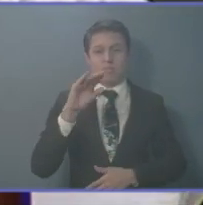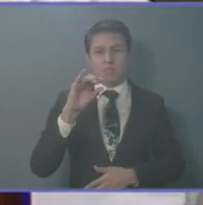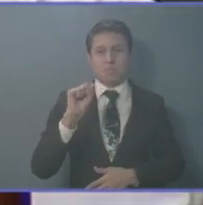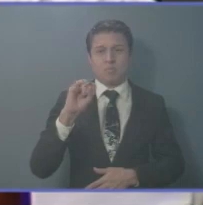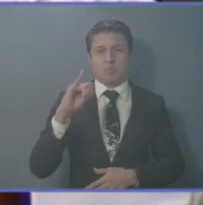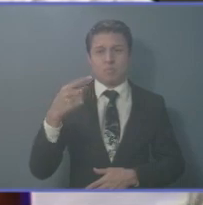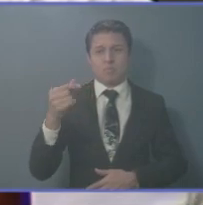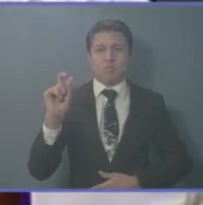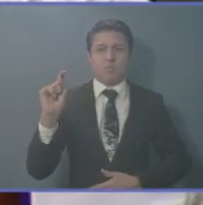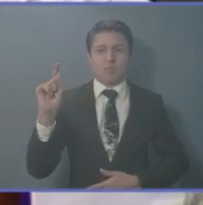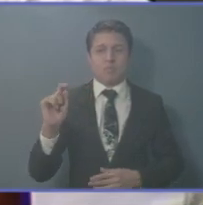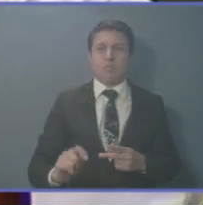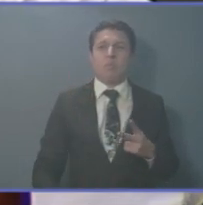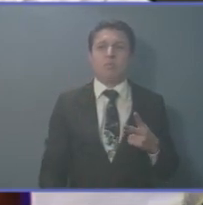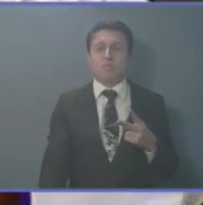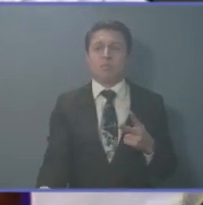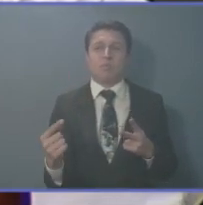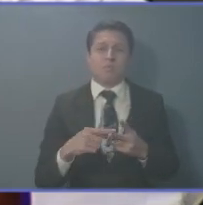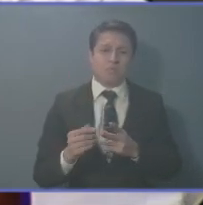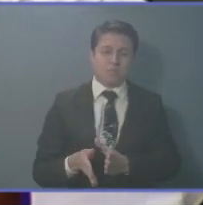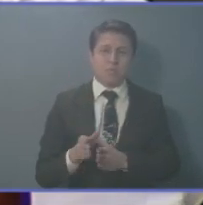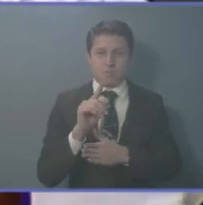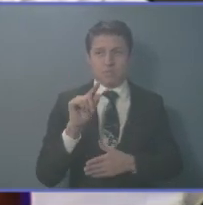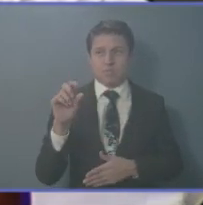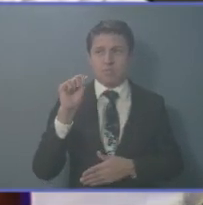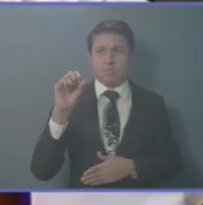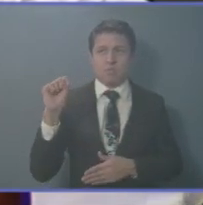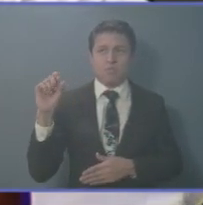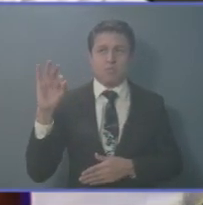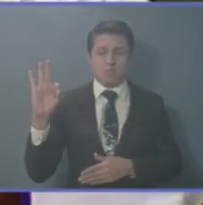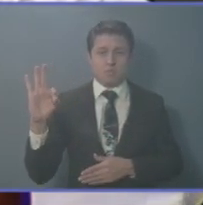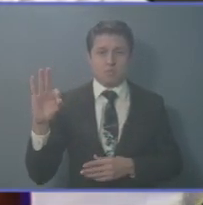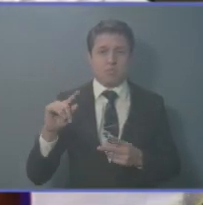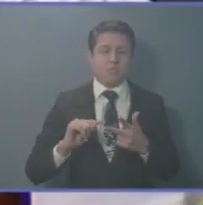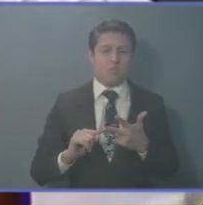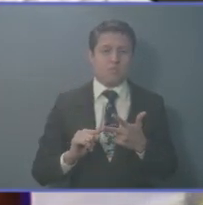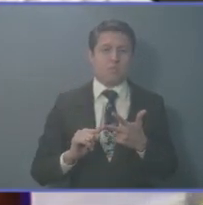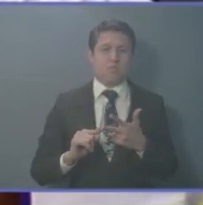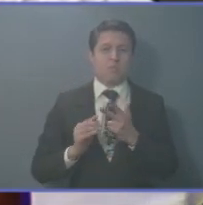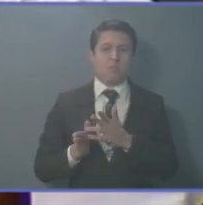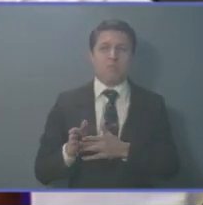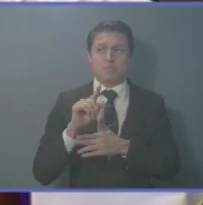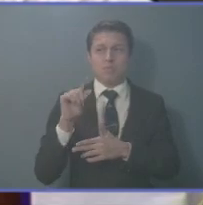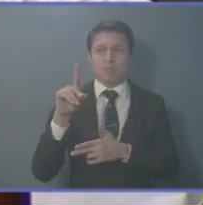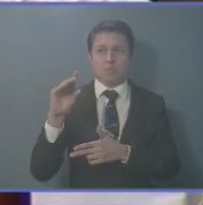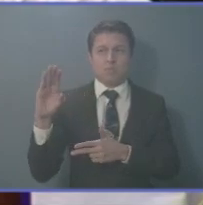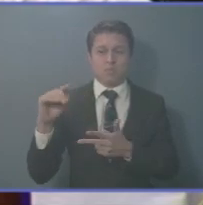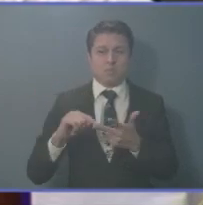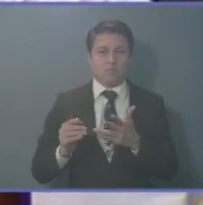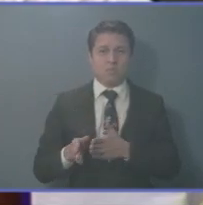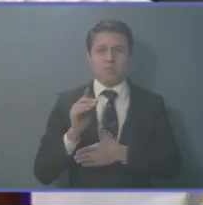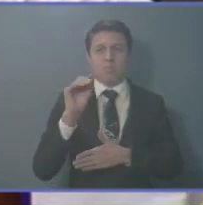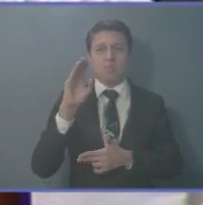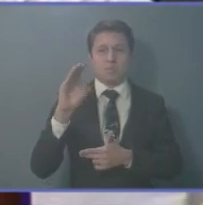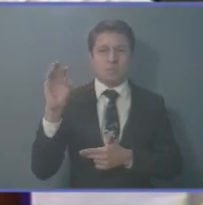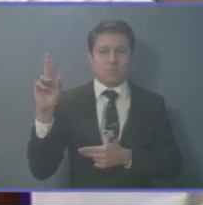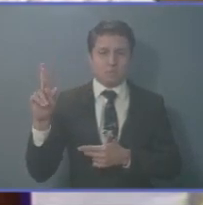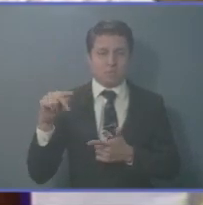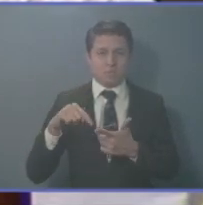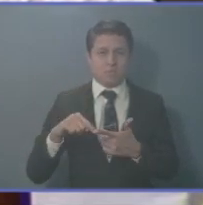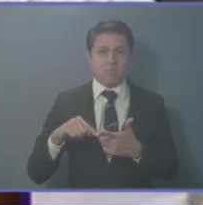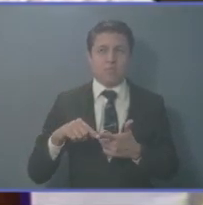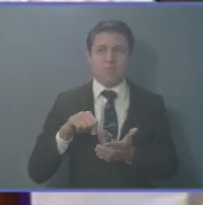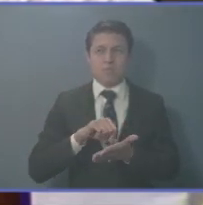Financiero, Superintendencia General de Electricidad y Telecomunicaciones, Defensoría del Consumidor, Corte de Cuentas de la República, los municipios